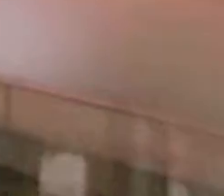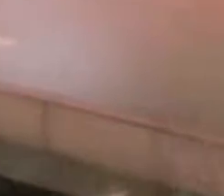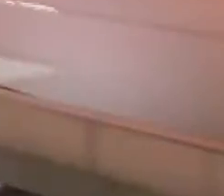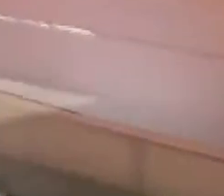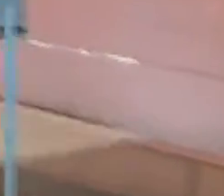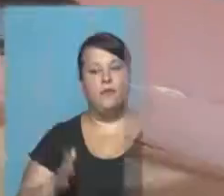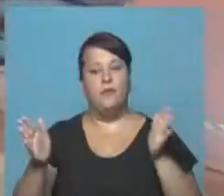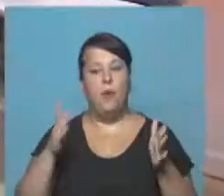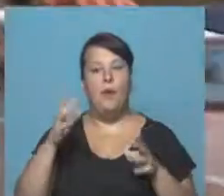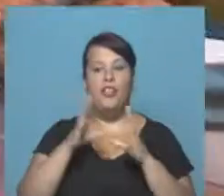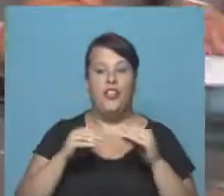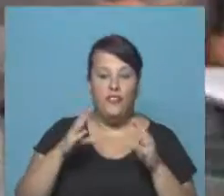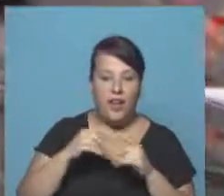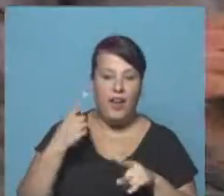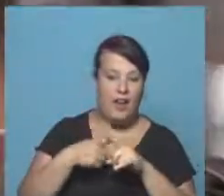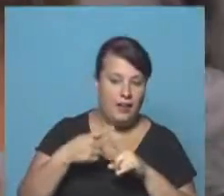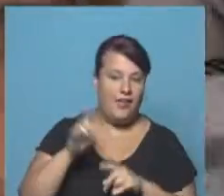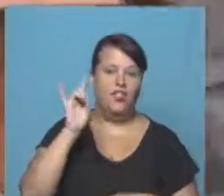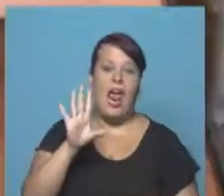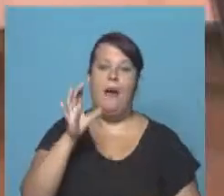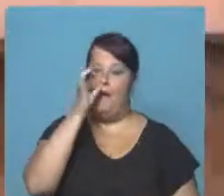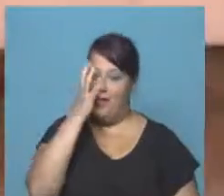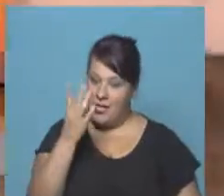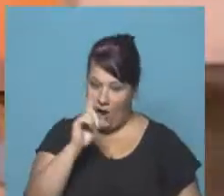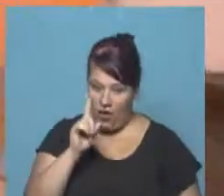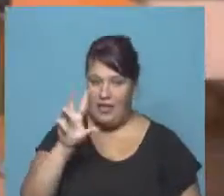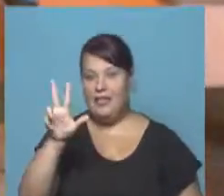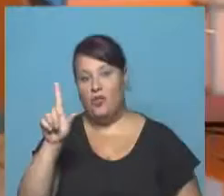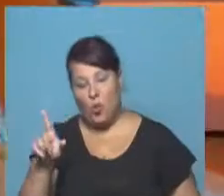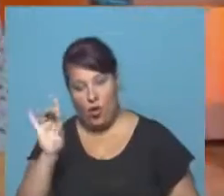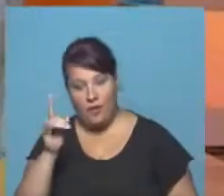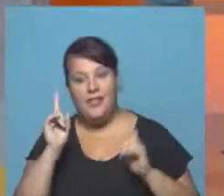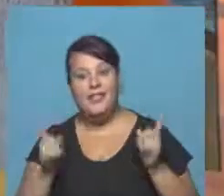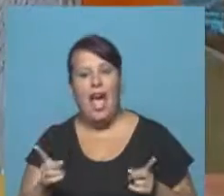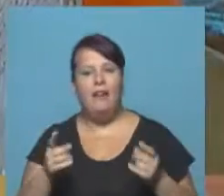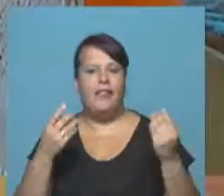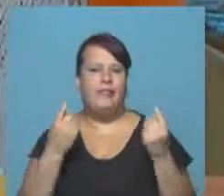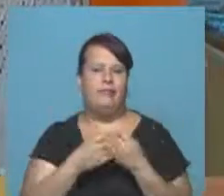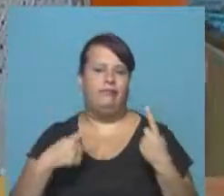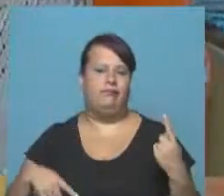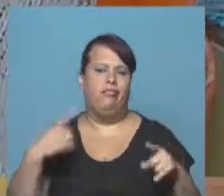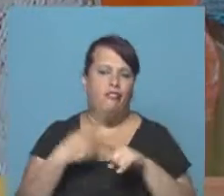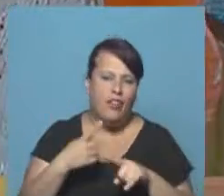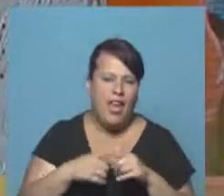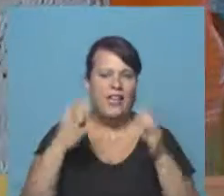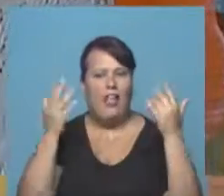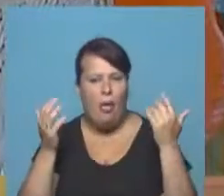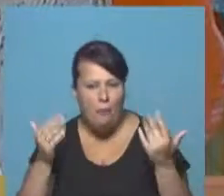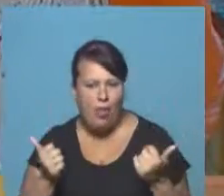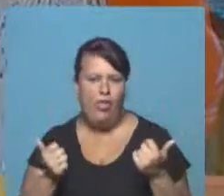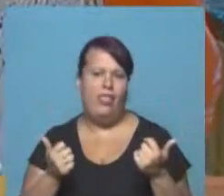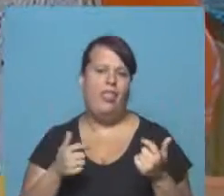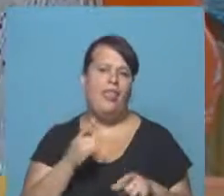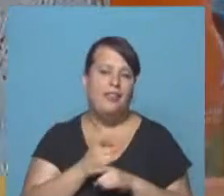periodo de fiestas no solamente en la noche del 24 y del 31 sino la cantidad de eventos de despedidas que